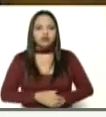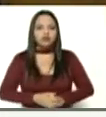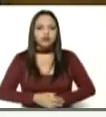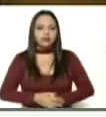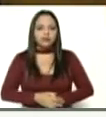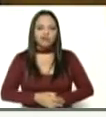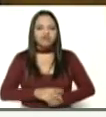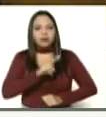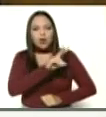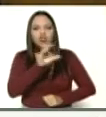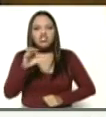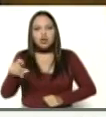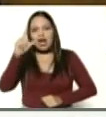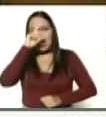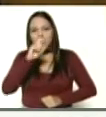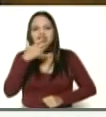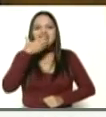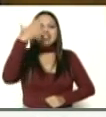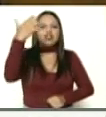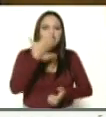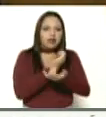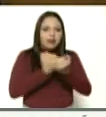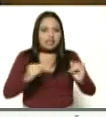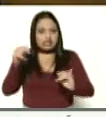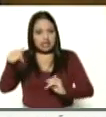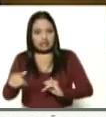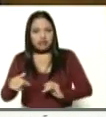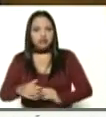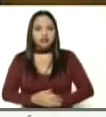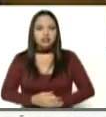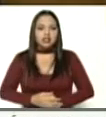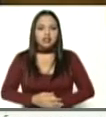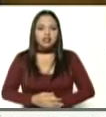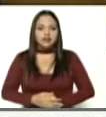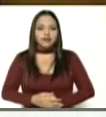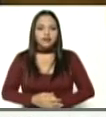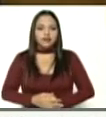200 años del grito de independencia. Pasaron